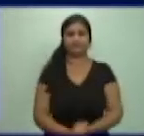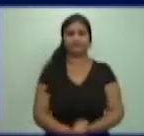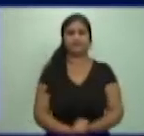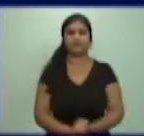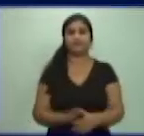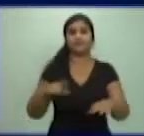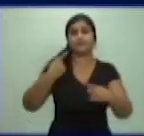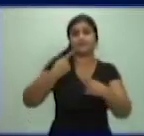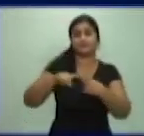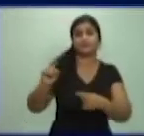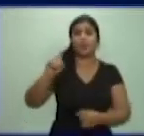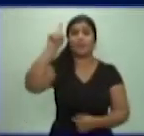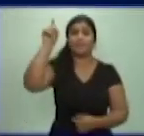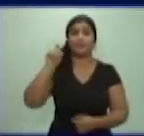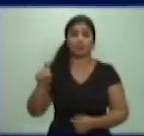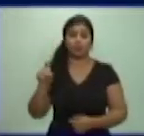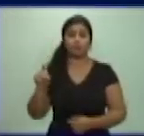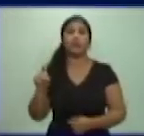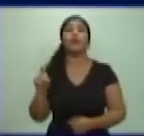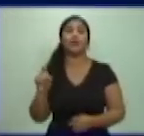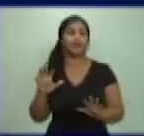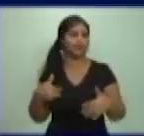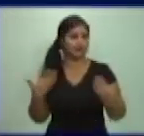Preguntas con o sin respuesta en el texto.